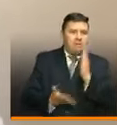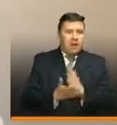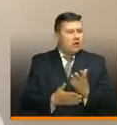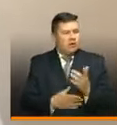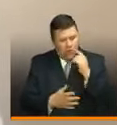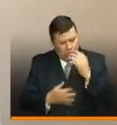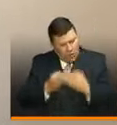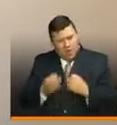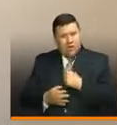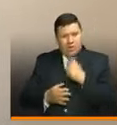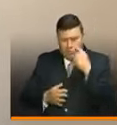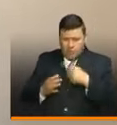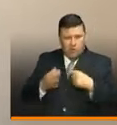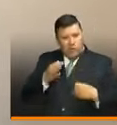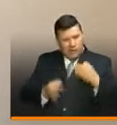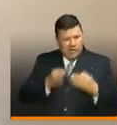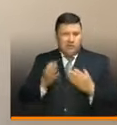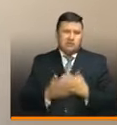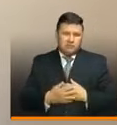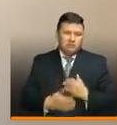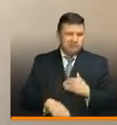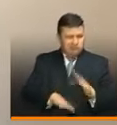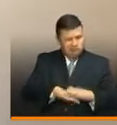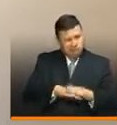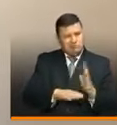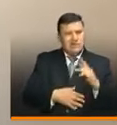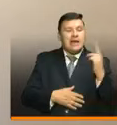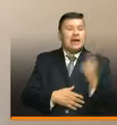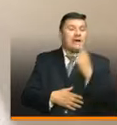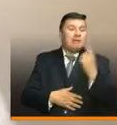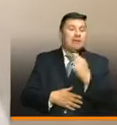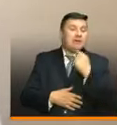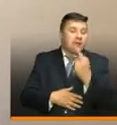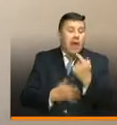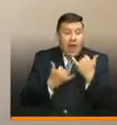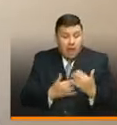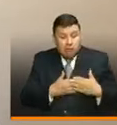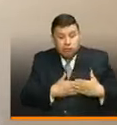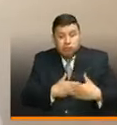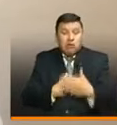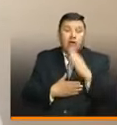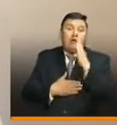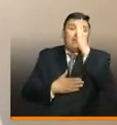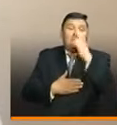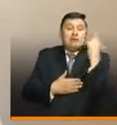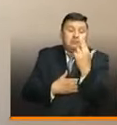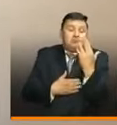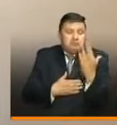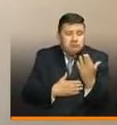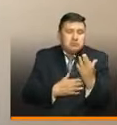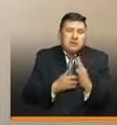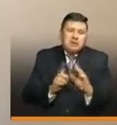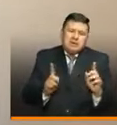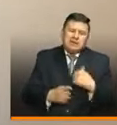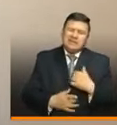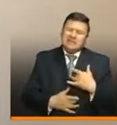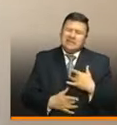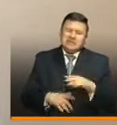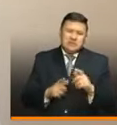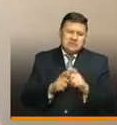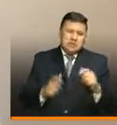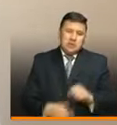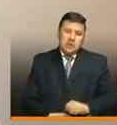sigan cuidándose, sigamos cuidándonos. Y ese mensaje lo tendremos que repetir muchas veces ahora y en el futuro, pero sin embargo nos sentimos